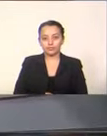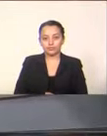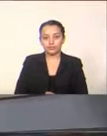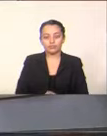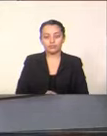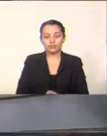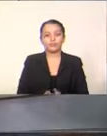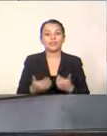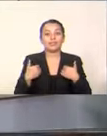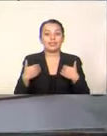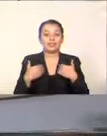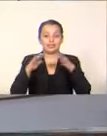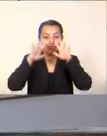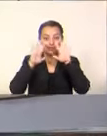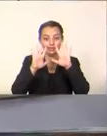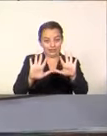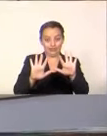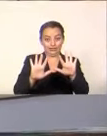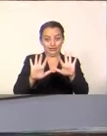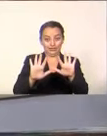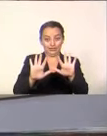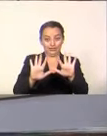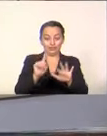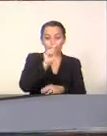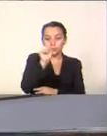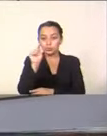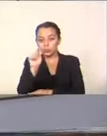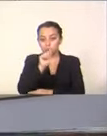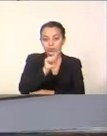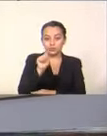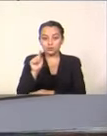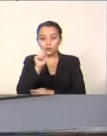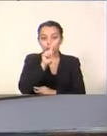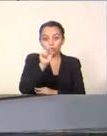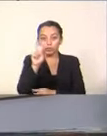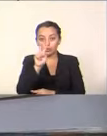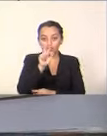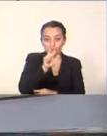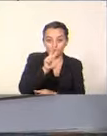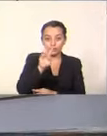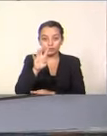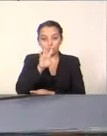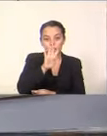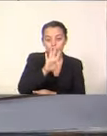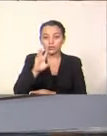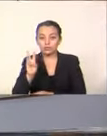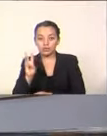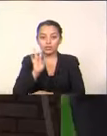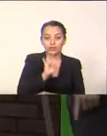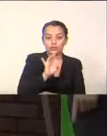10. Entonces, si yo he colocado, fíjate bien, 1, 2, 3, 4, 5, 6, 7, 8, 9, 10, puedo contar también de 2 en 2.